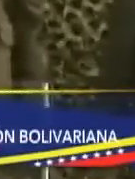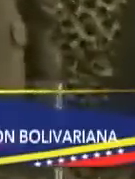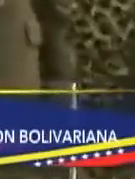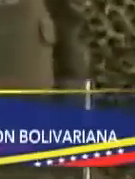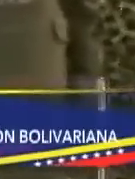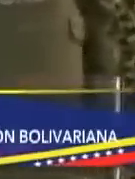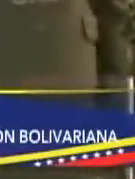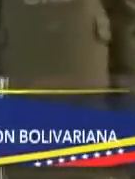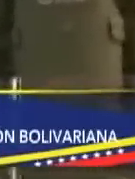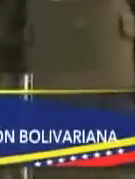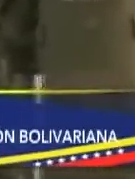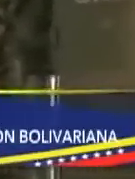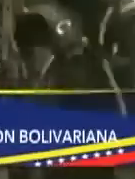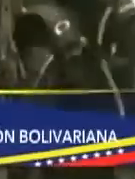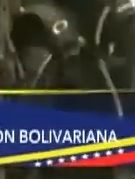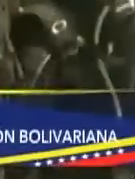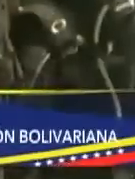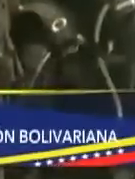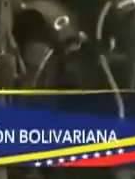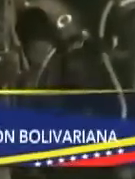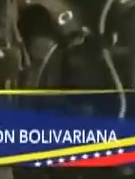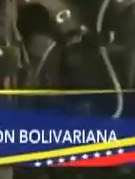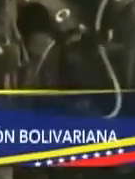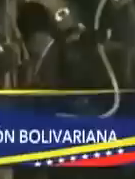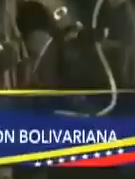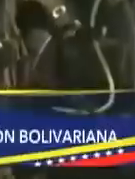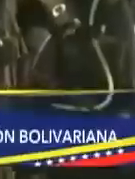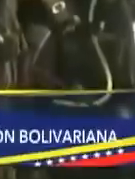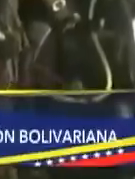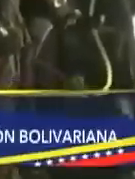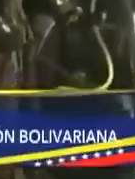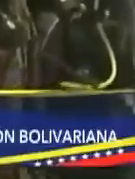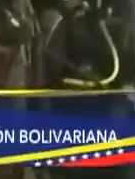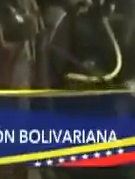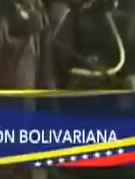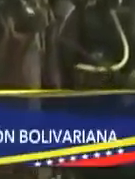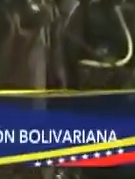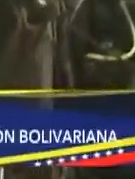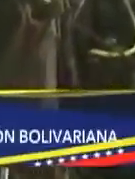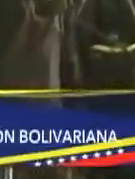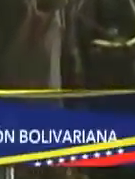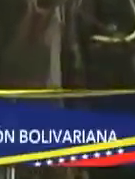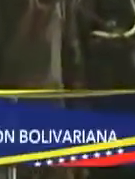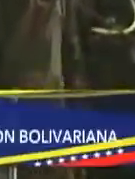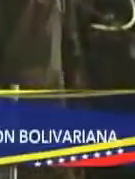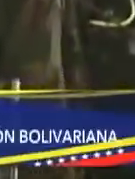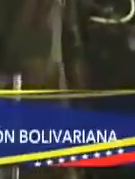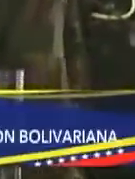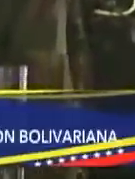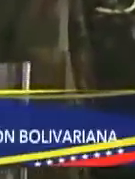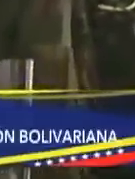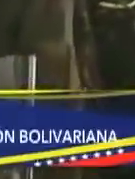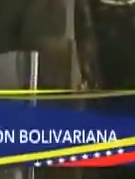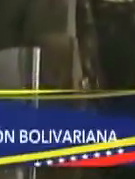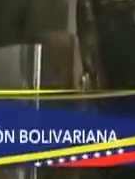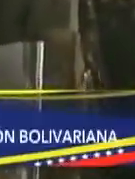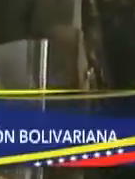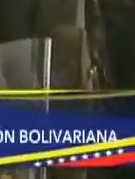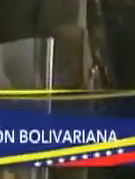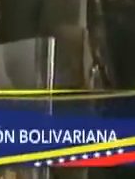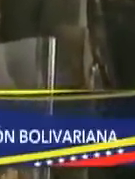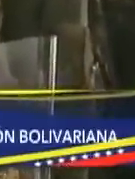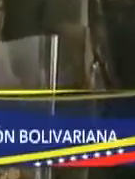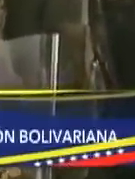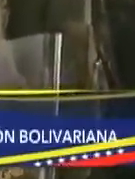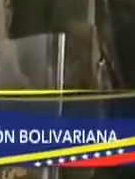y venezolanas tuvieron la oportunidad y siguen siendo parte influyente en este proceso constituyente que aún no termina,